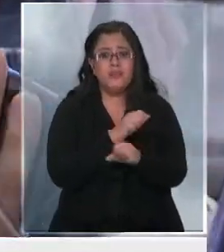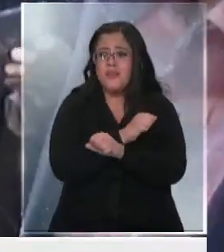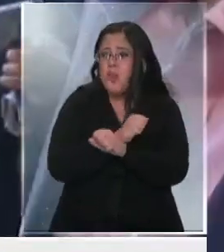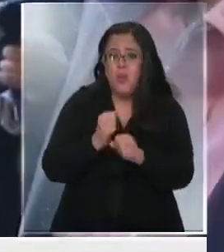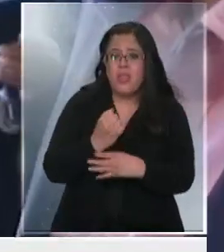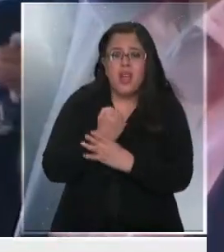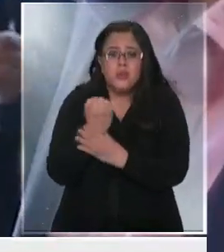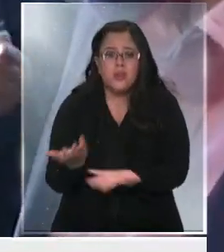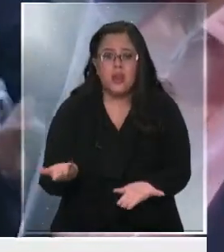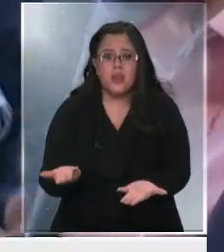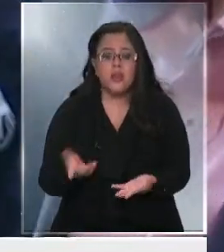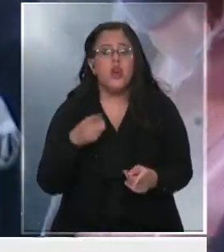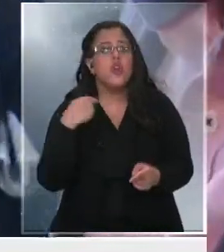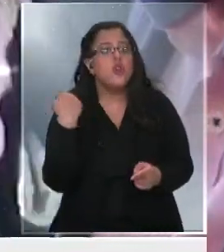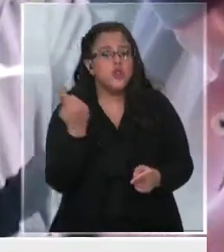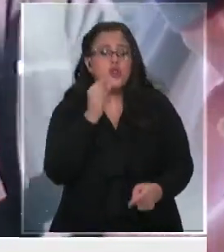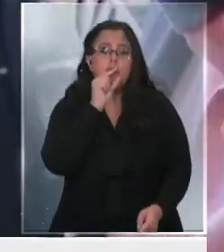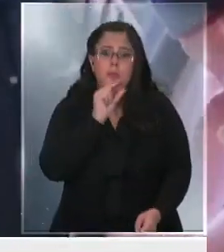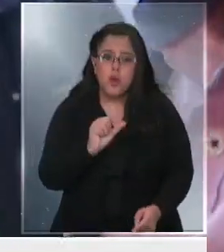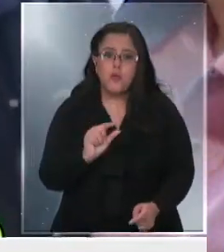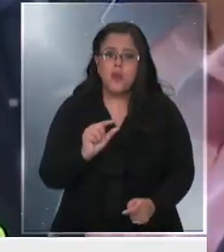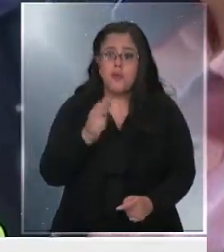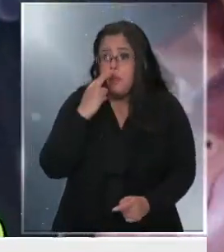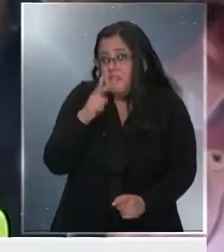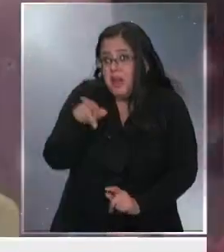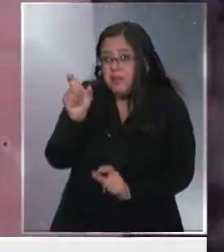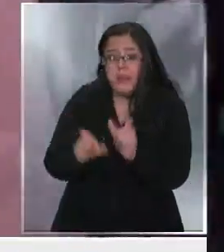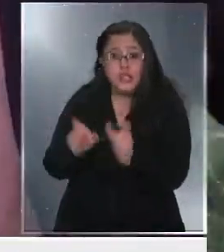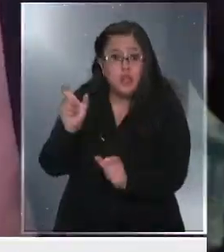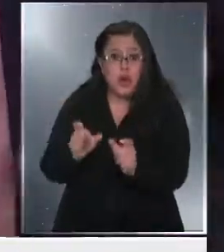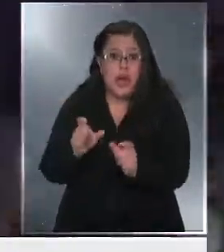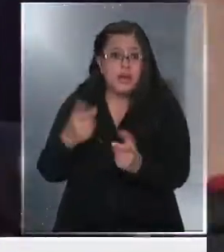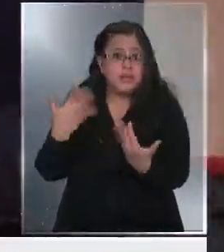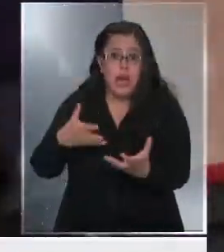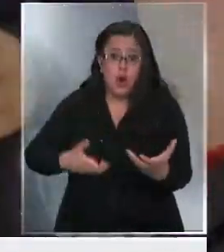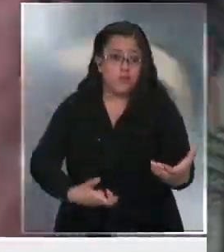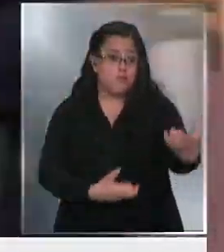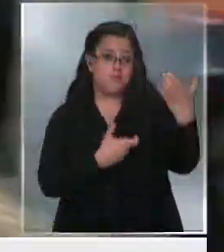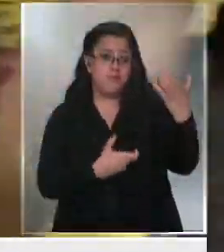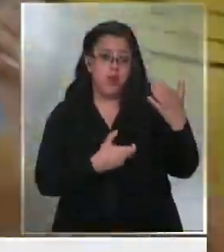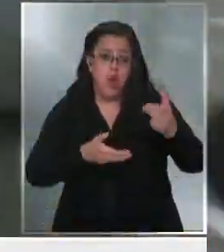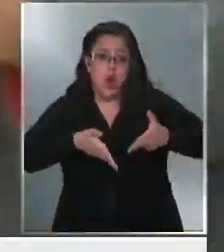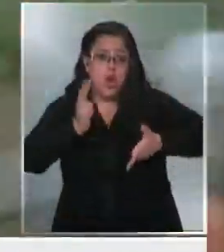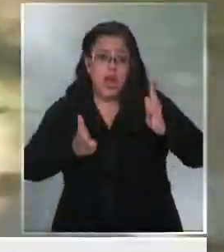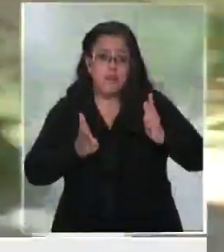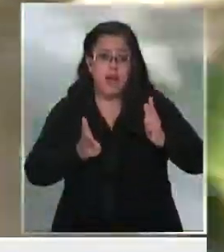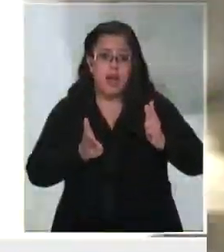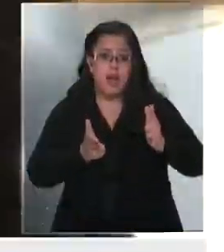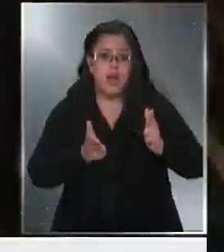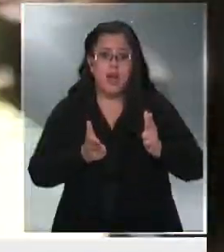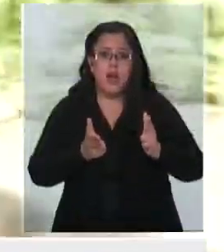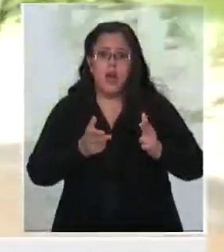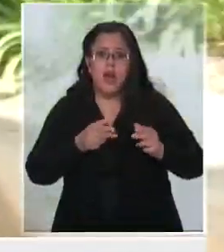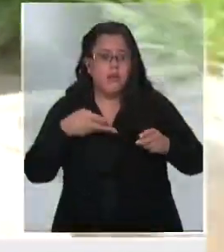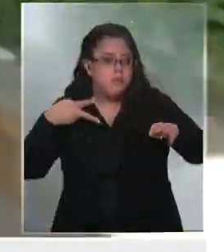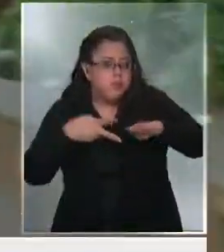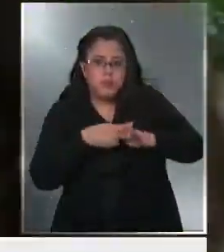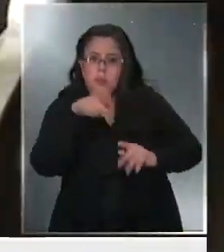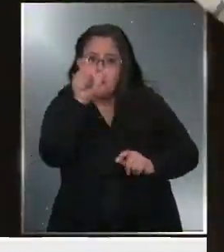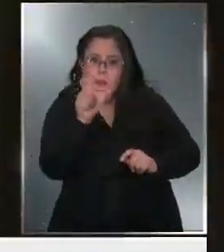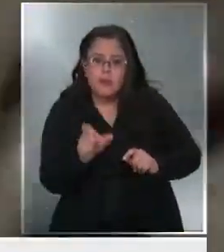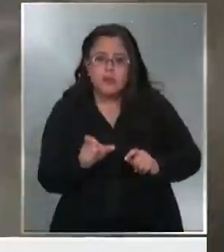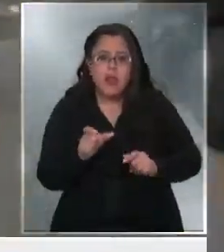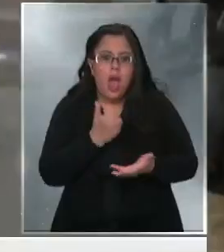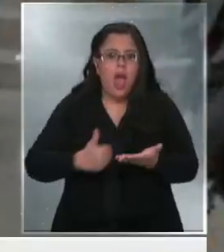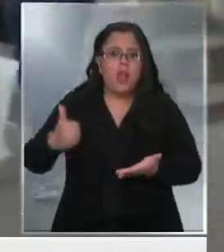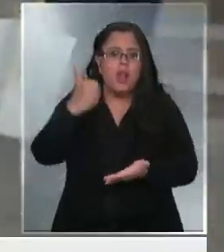actuar mucho. Lo que vamos a tener ligerito es la gente armándose. Hay muchos adultos mayores. ¿Usted cree que la prensa no ha sido? Ah, se va corriendo. Uy, se fue corriendo, ¿ah? Se va